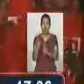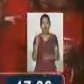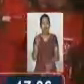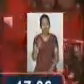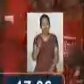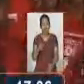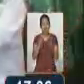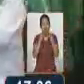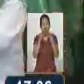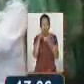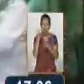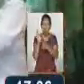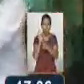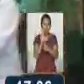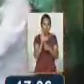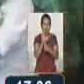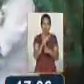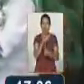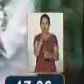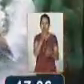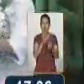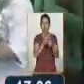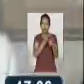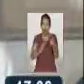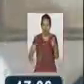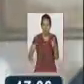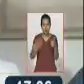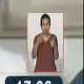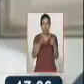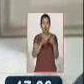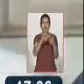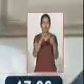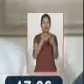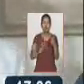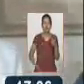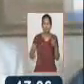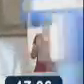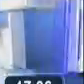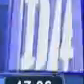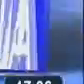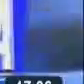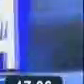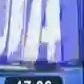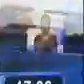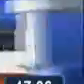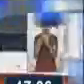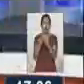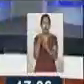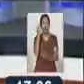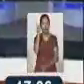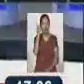de que se conozcan y muestren más a los candidatos vicepresidenciales de las tiendas políticas.